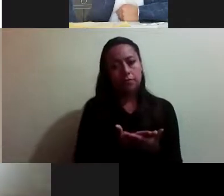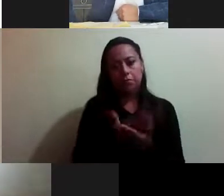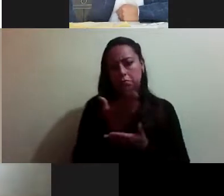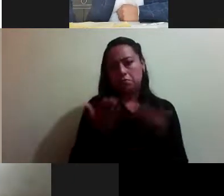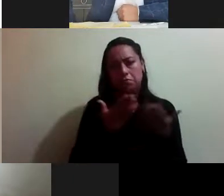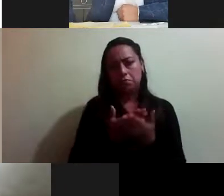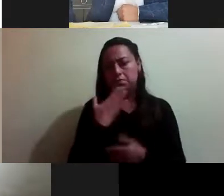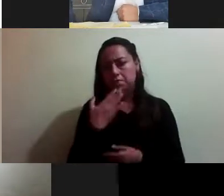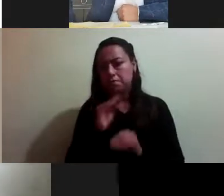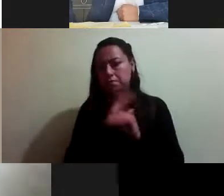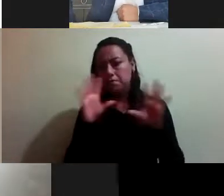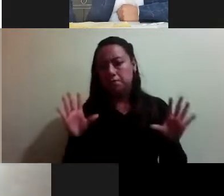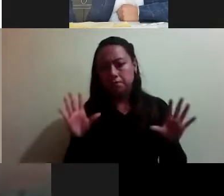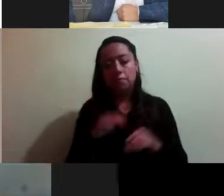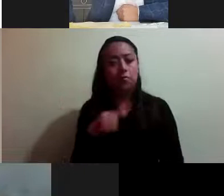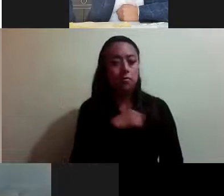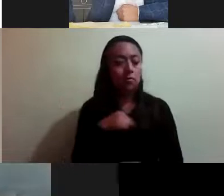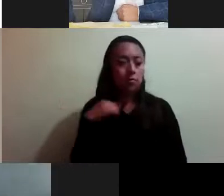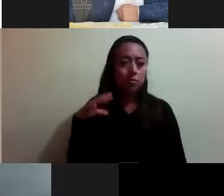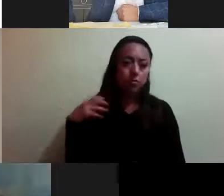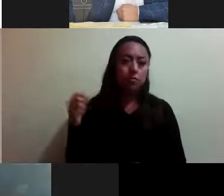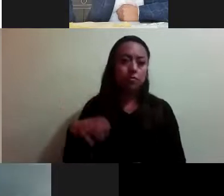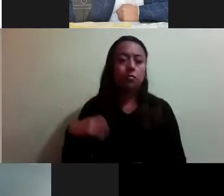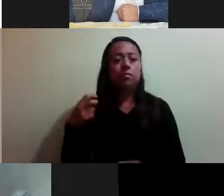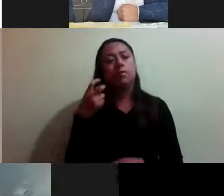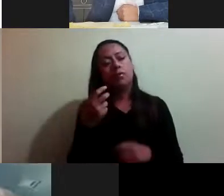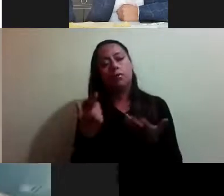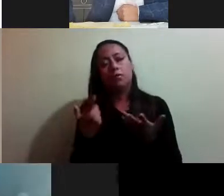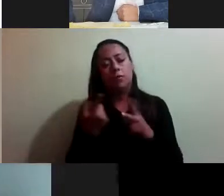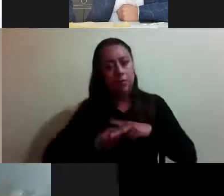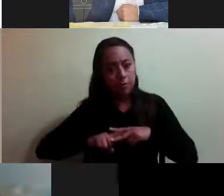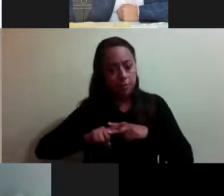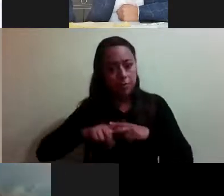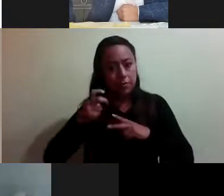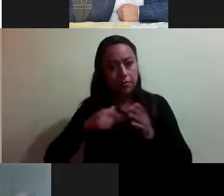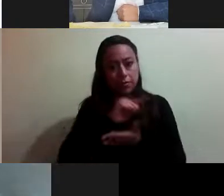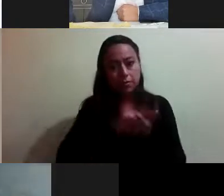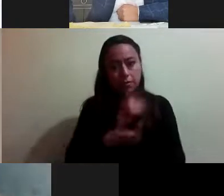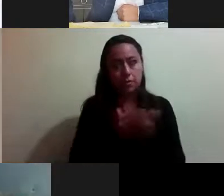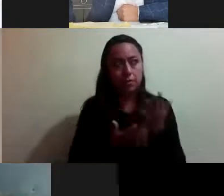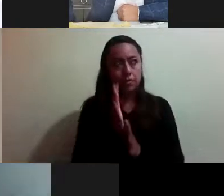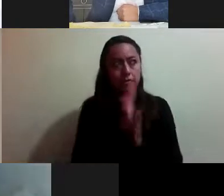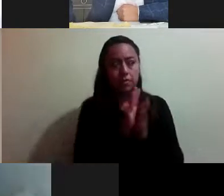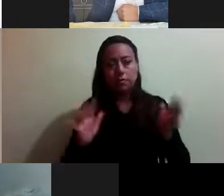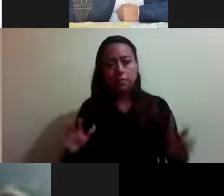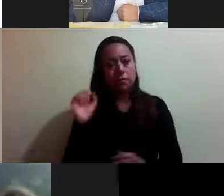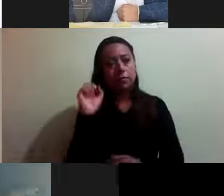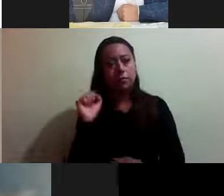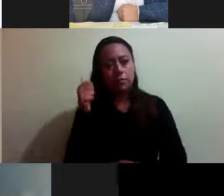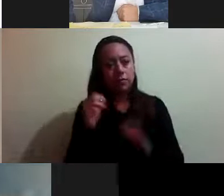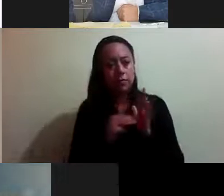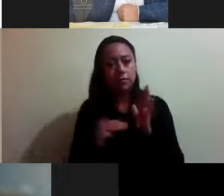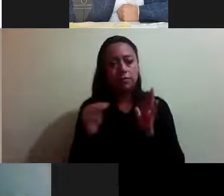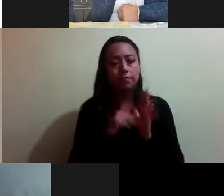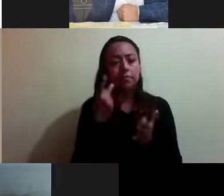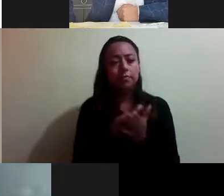se hizo al principio de esta legislatura, de 2.600 a 1.766 millones de pesos,